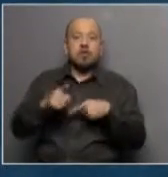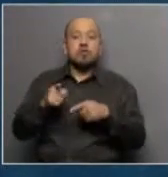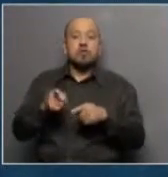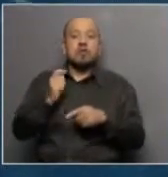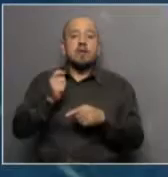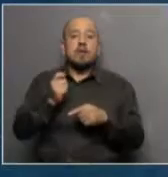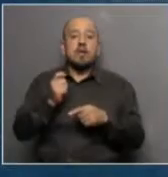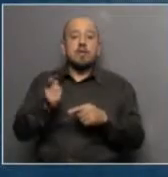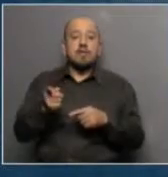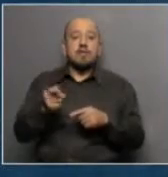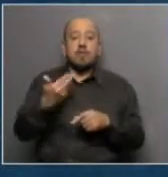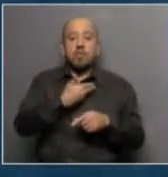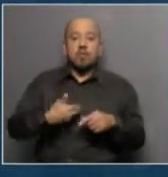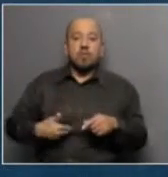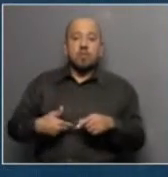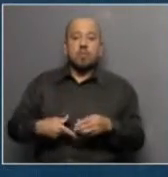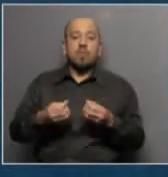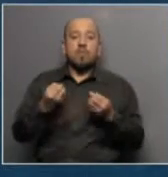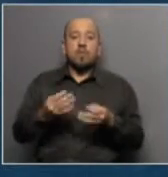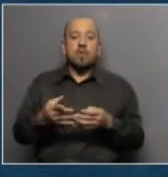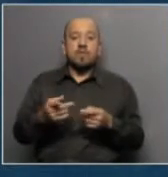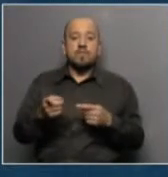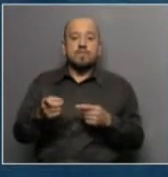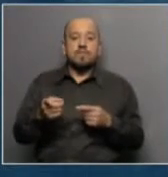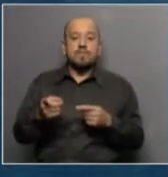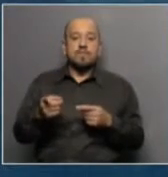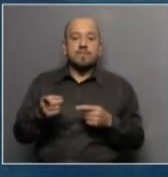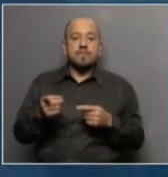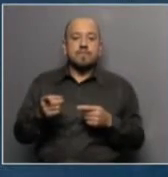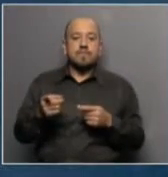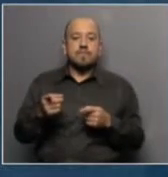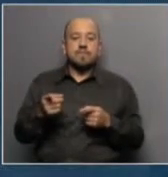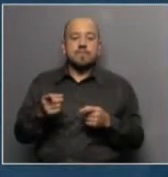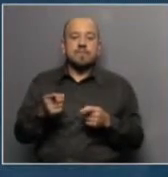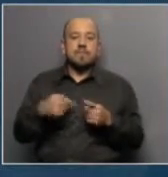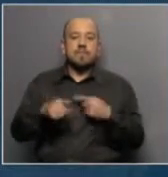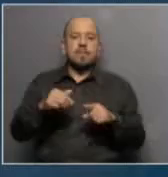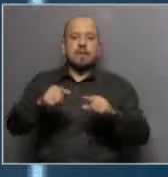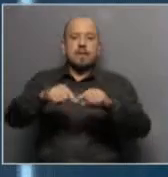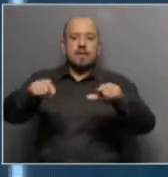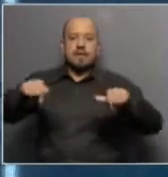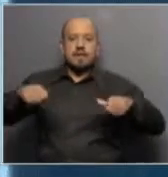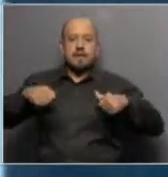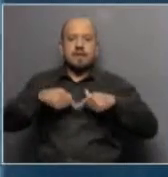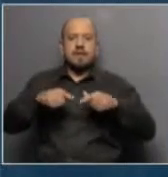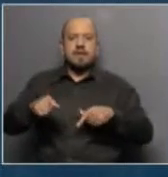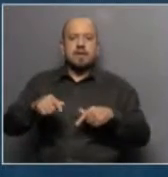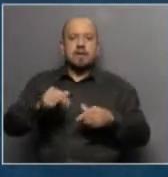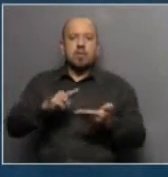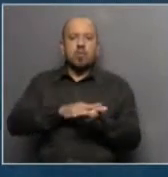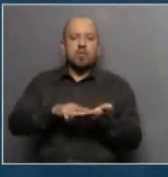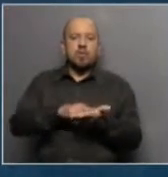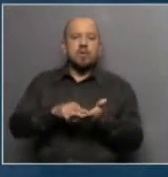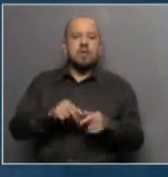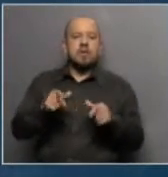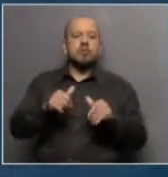acapara? ¿Por qué? Porque se da esta tensión. ¿La tierra y el suelo urbano es